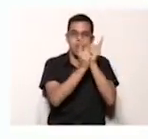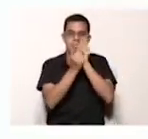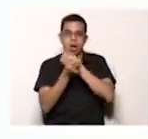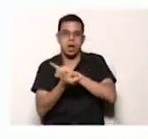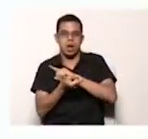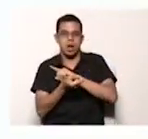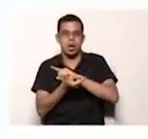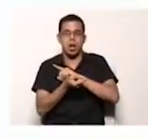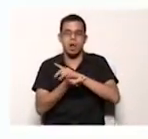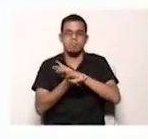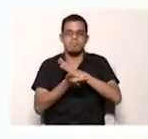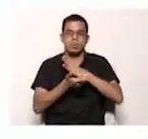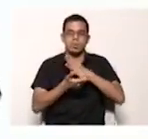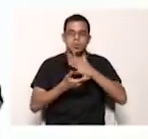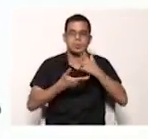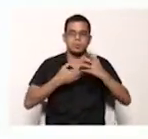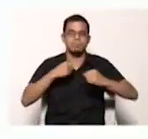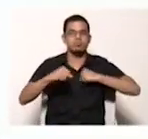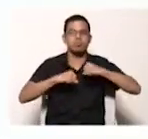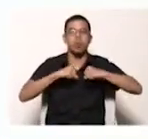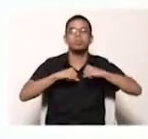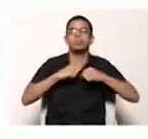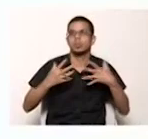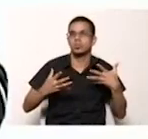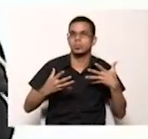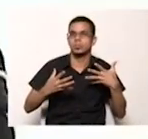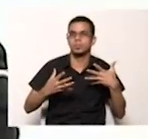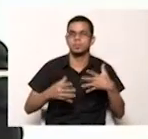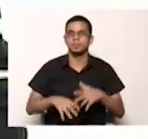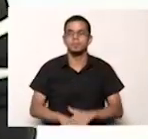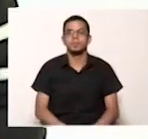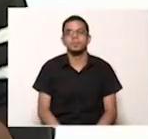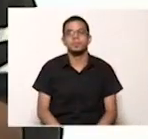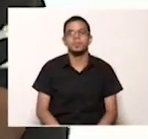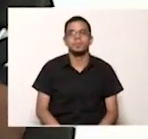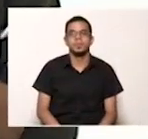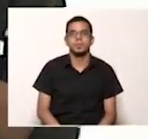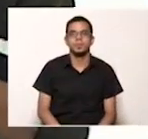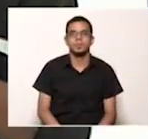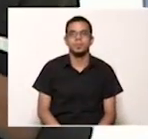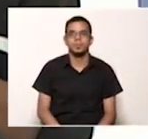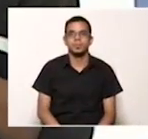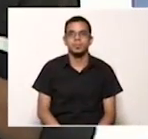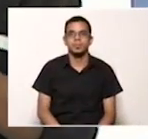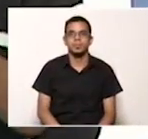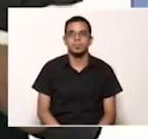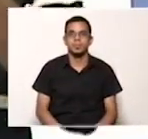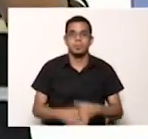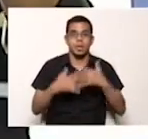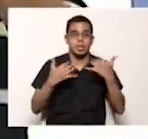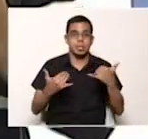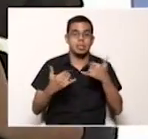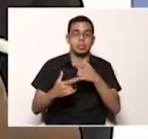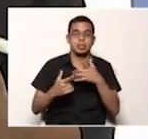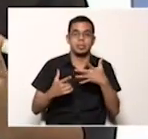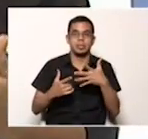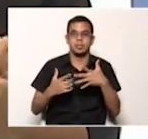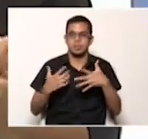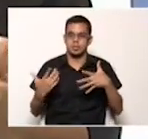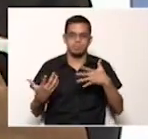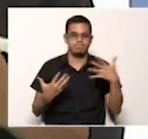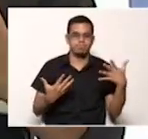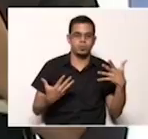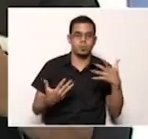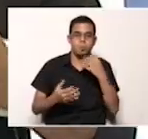¿ok? De un sistema a otro, de un cuerpo a otro, ¿ok? Y que afecta en sí al